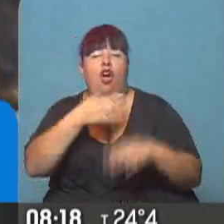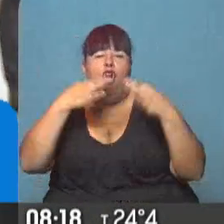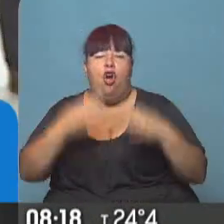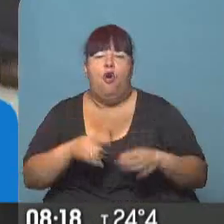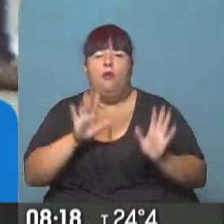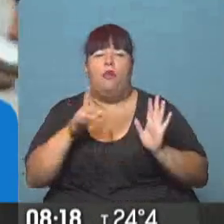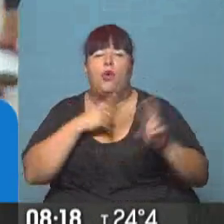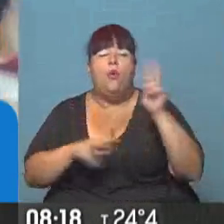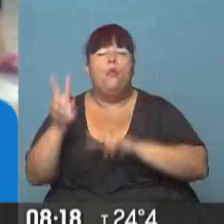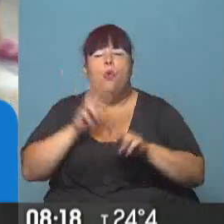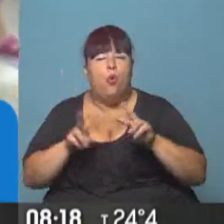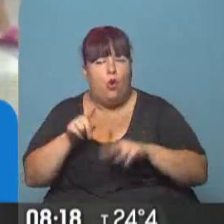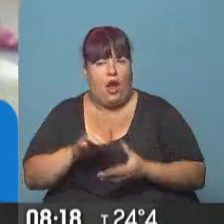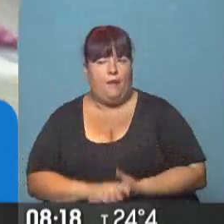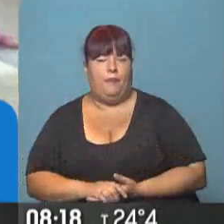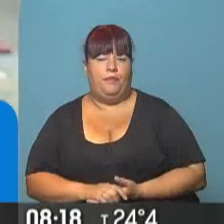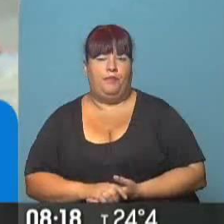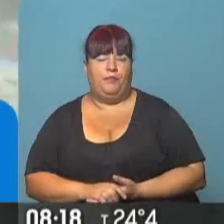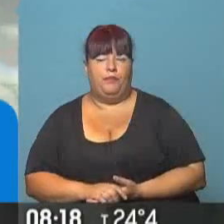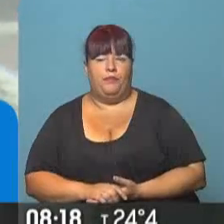comprometió en buscarlos.